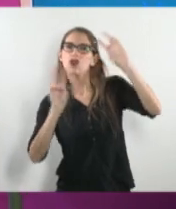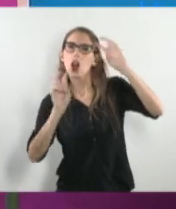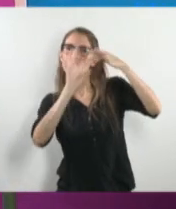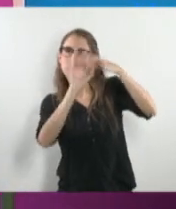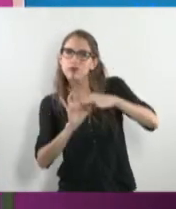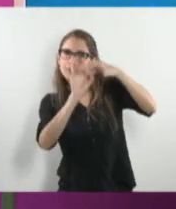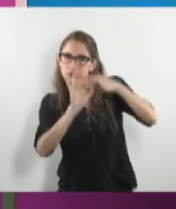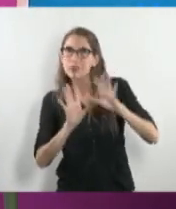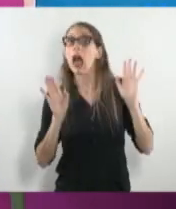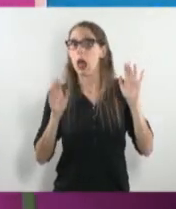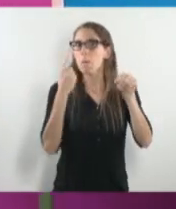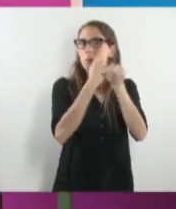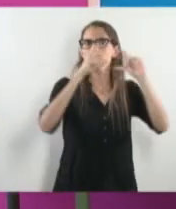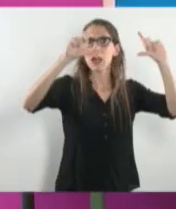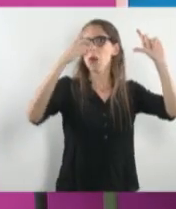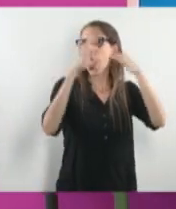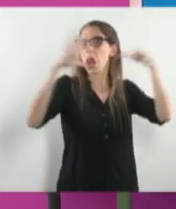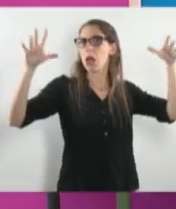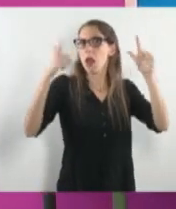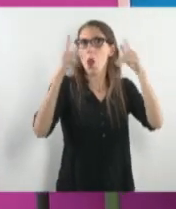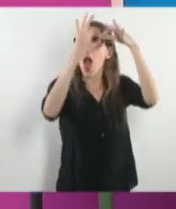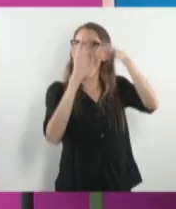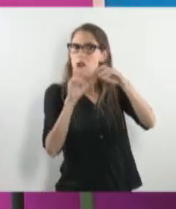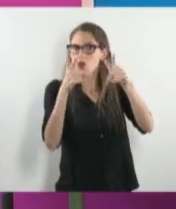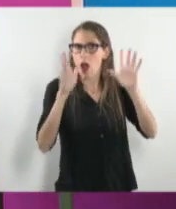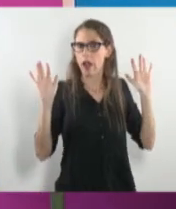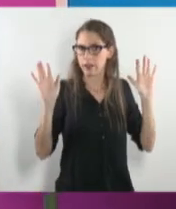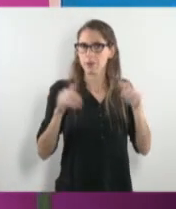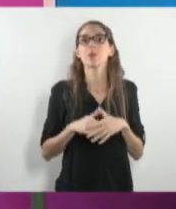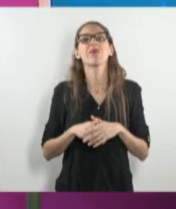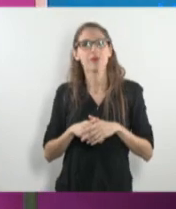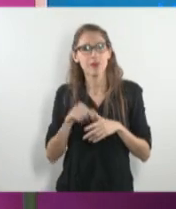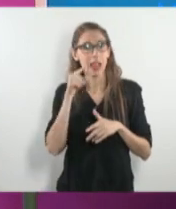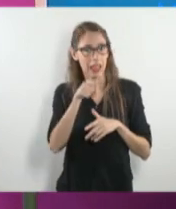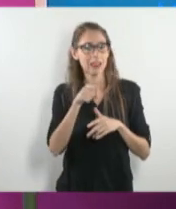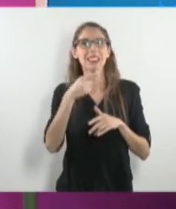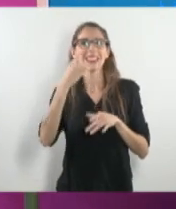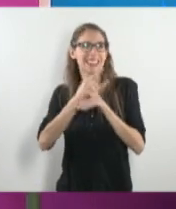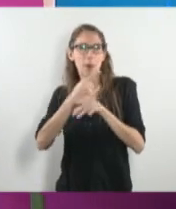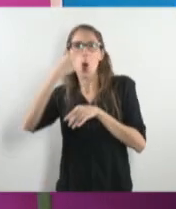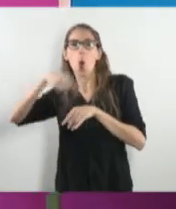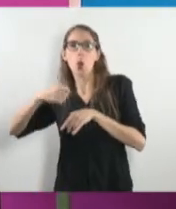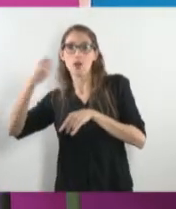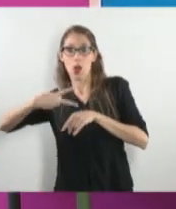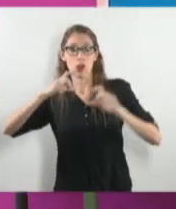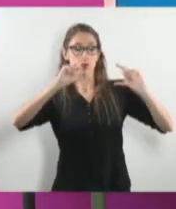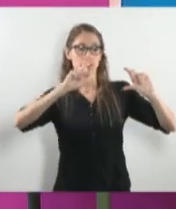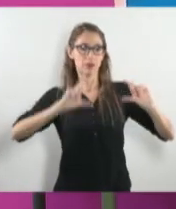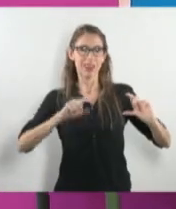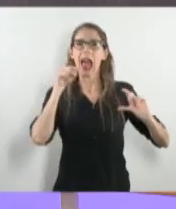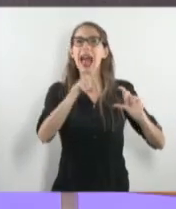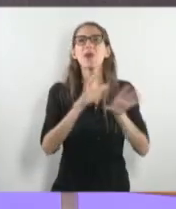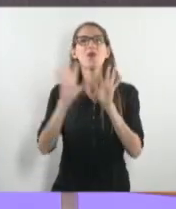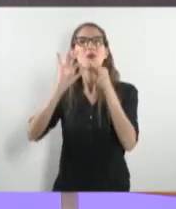algo novedoso. Uh-huh. En general, en los últimos dos versos es donde aparecen los